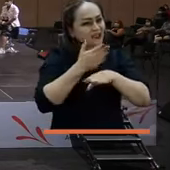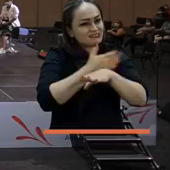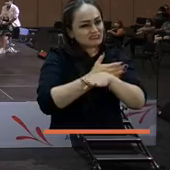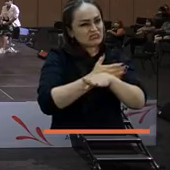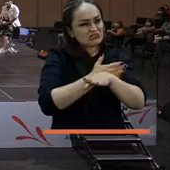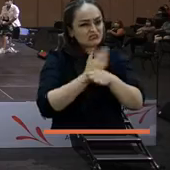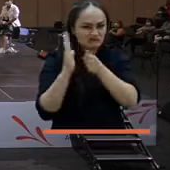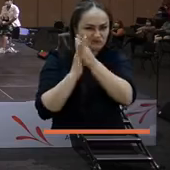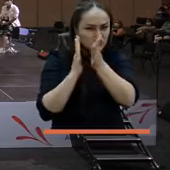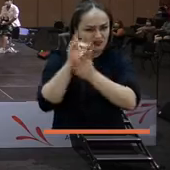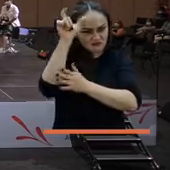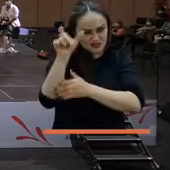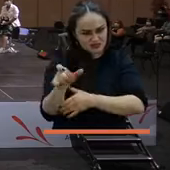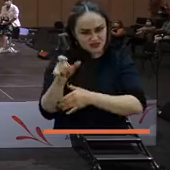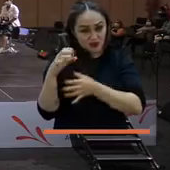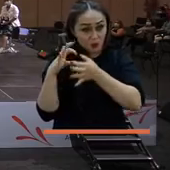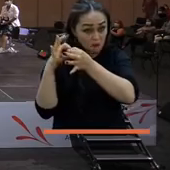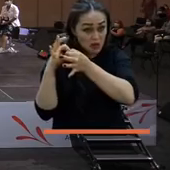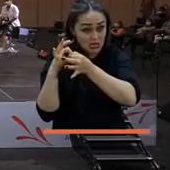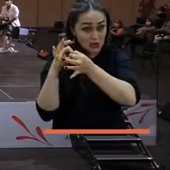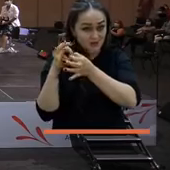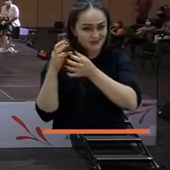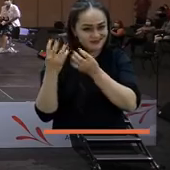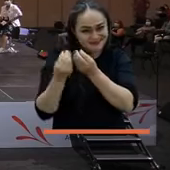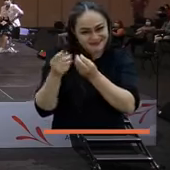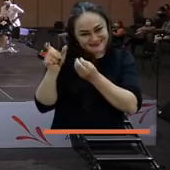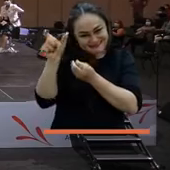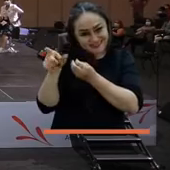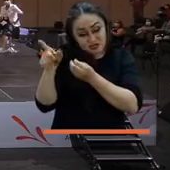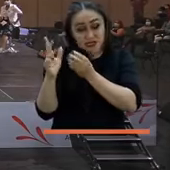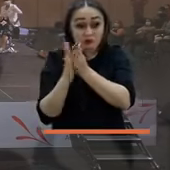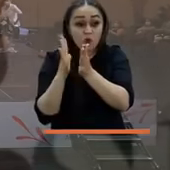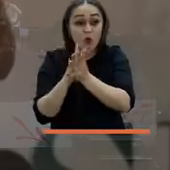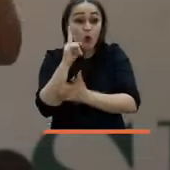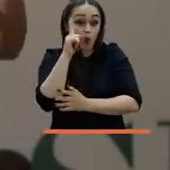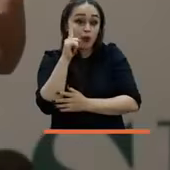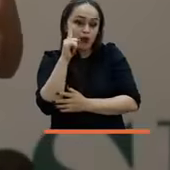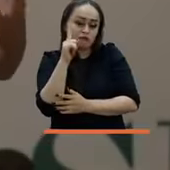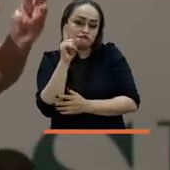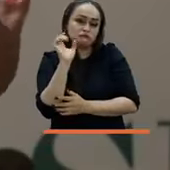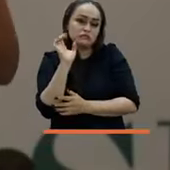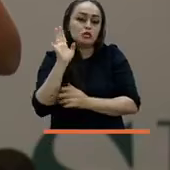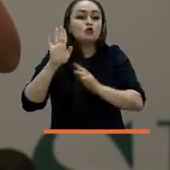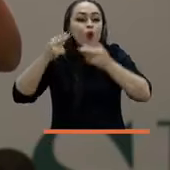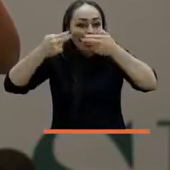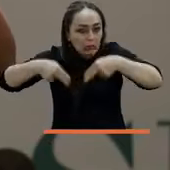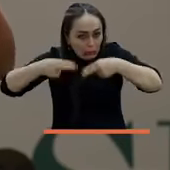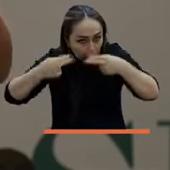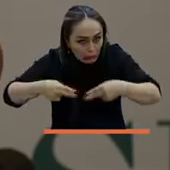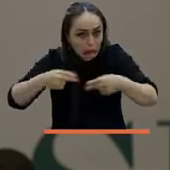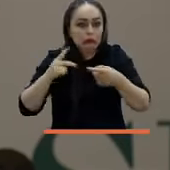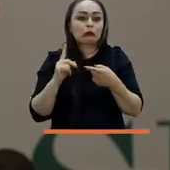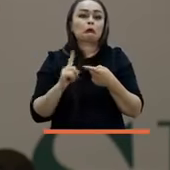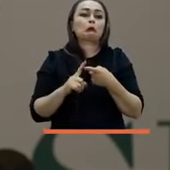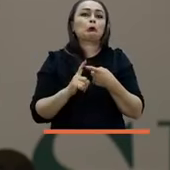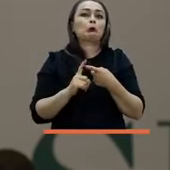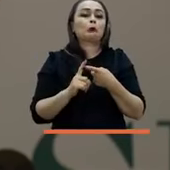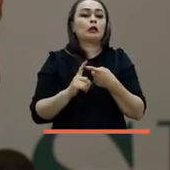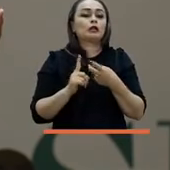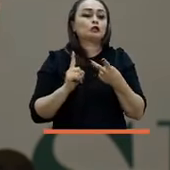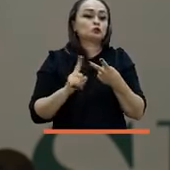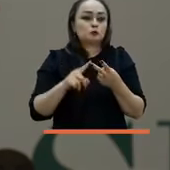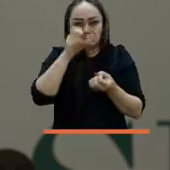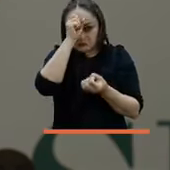al compañero y así es que sea una persona diversa que sea de género que sea de